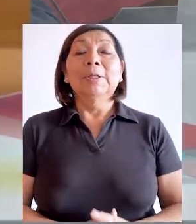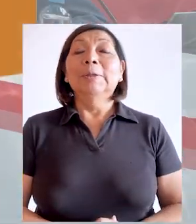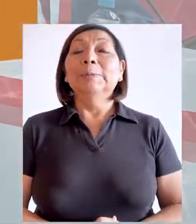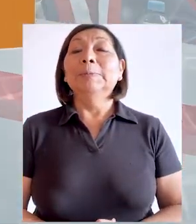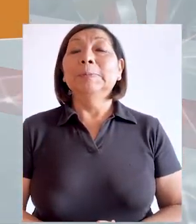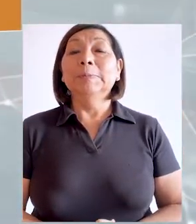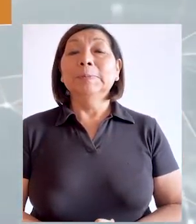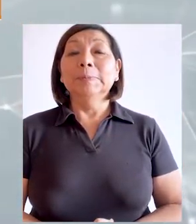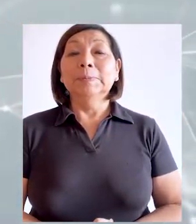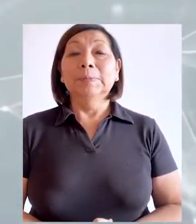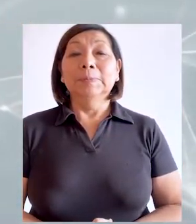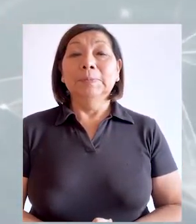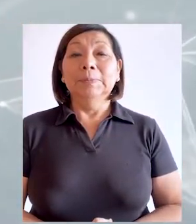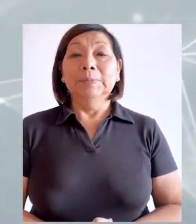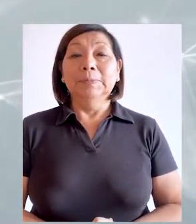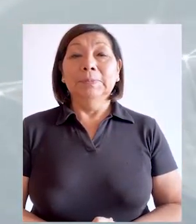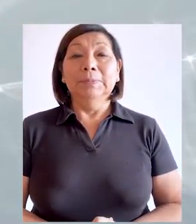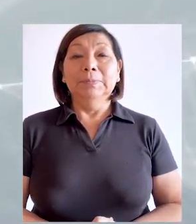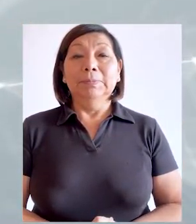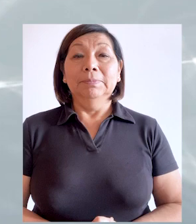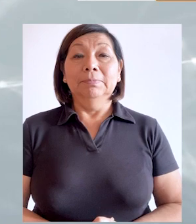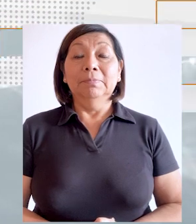investigadora.